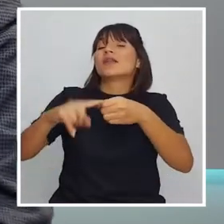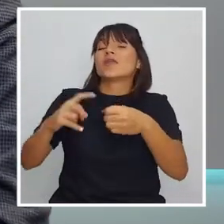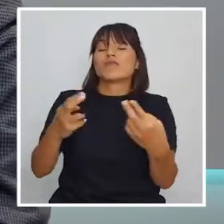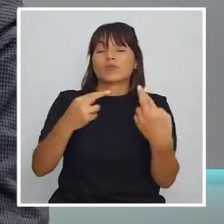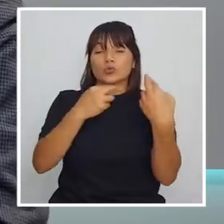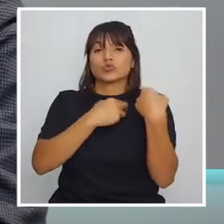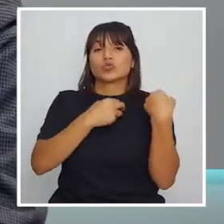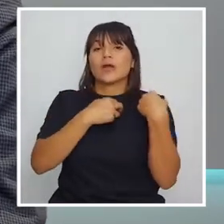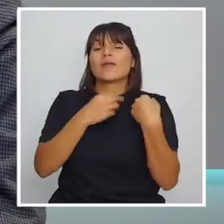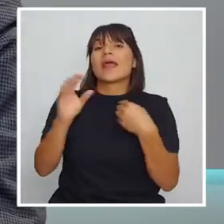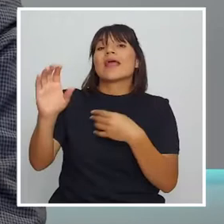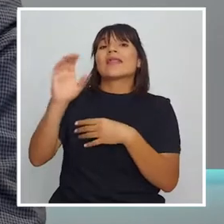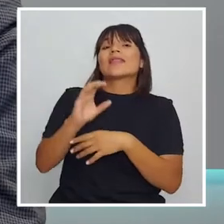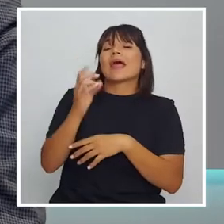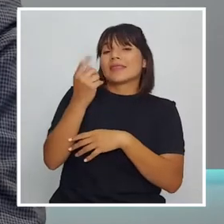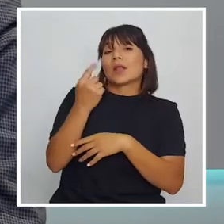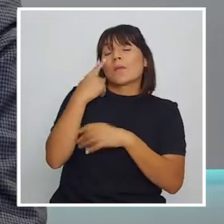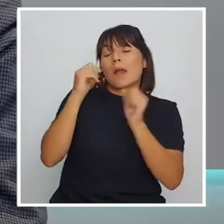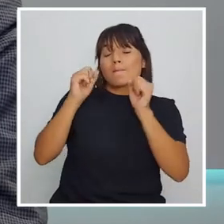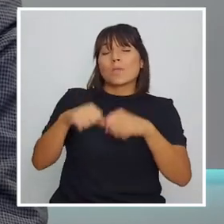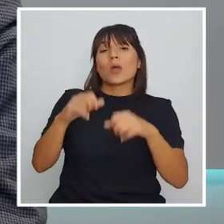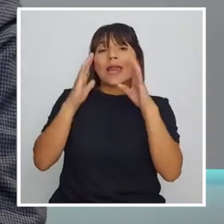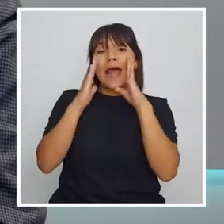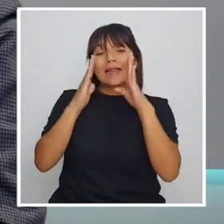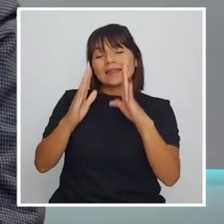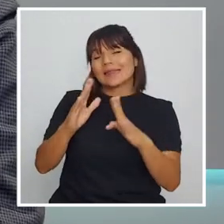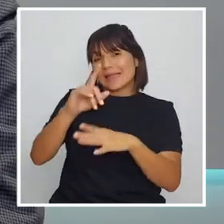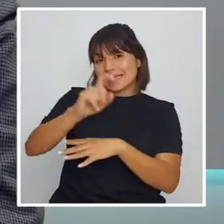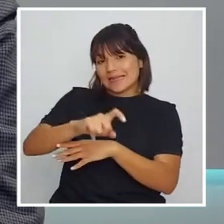poder atender esas necesidades del consumidor.